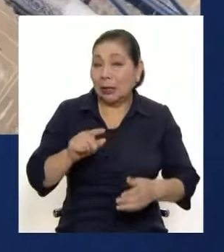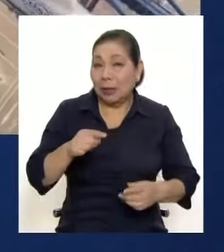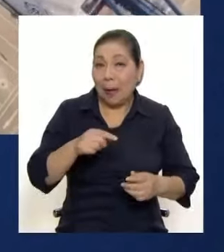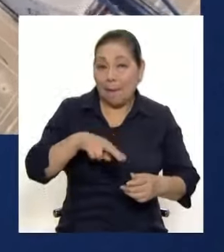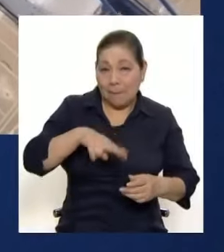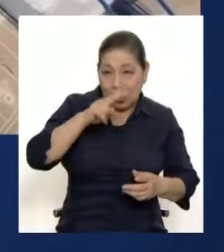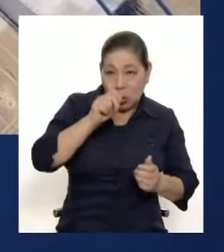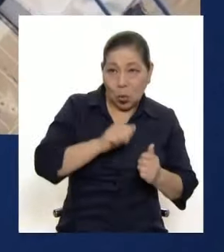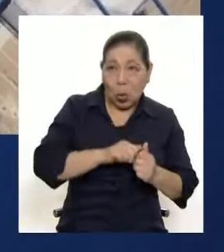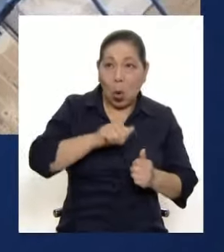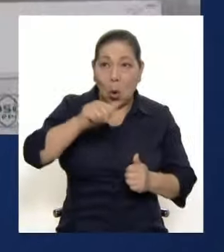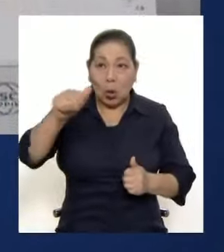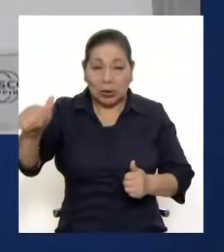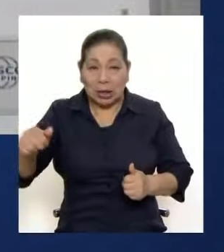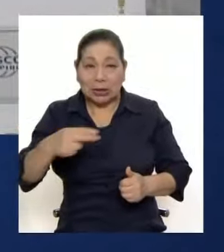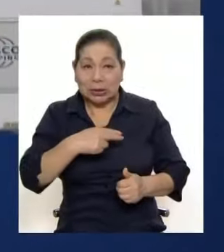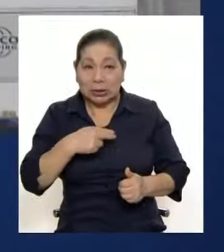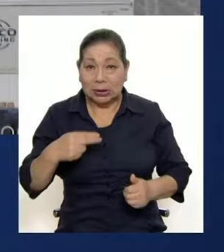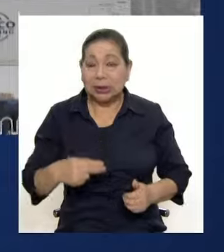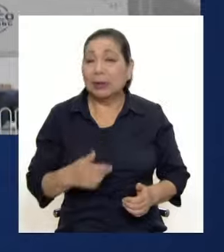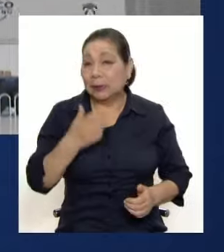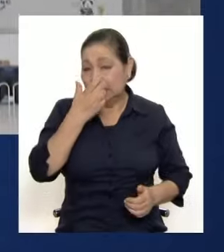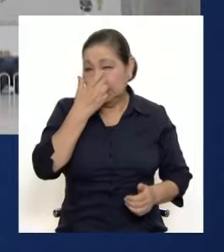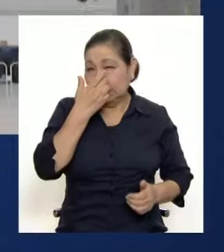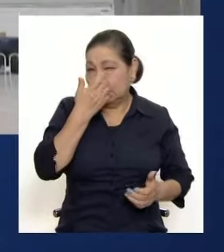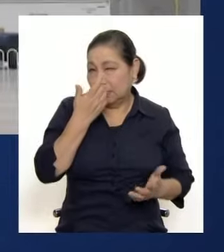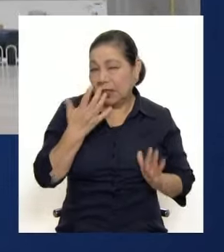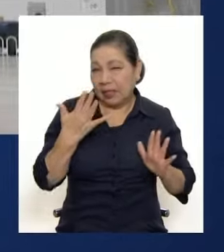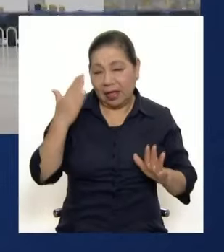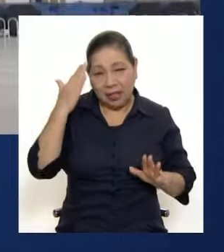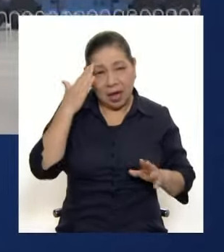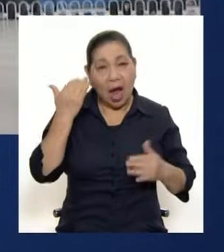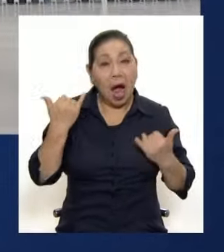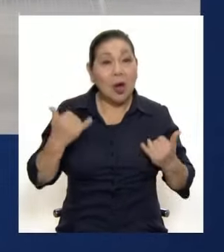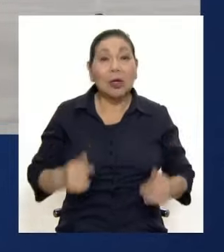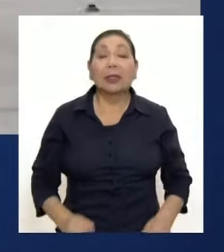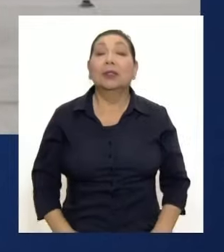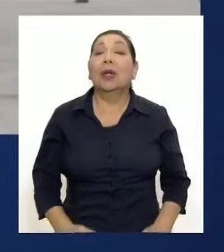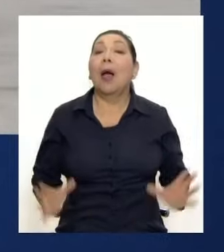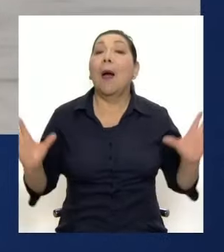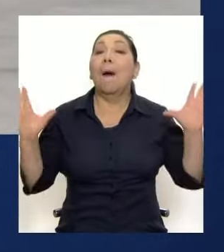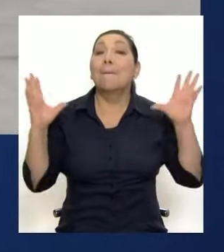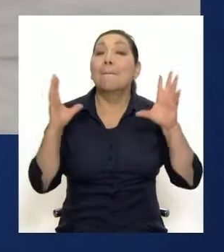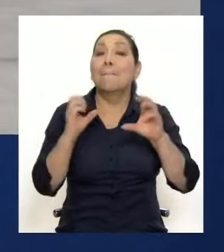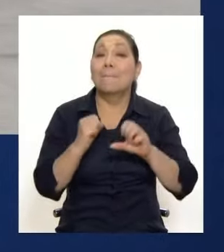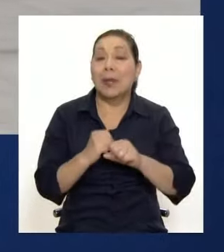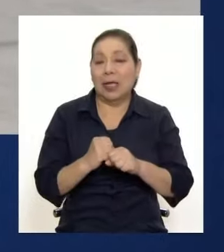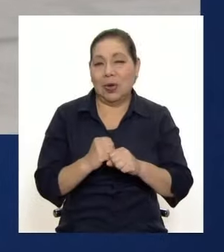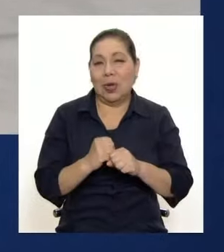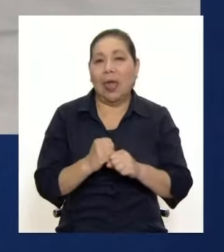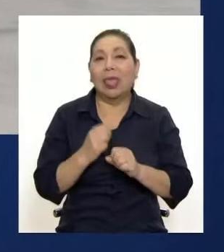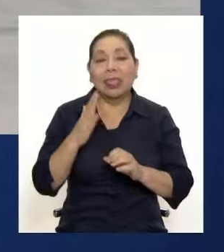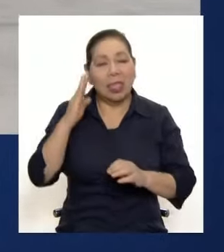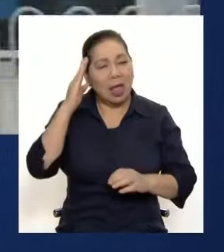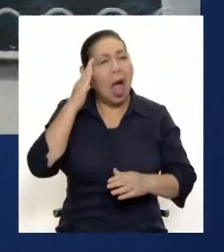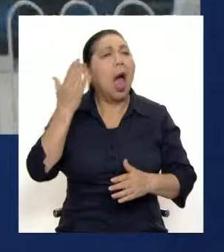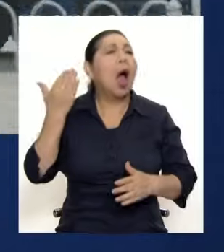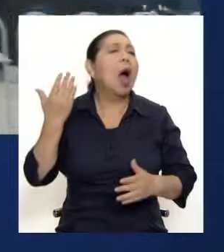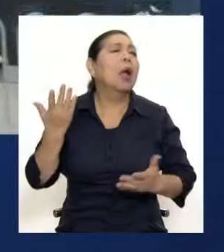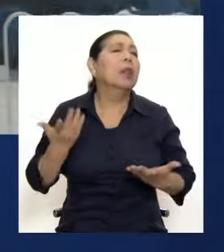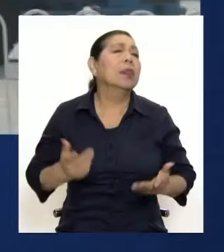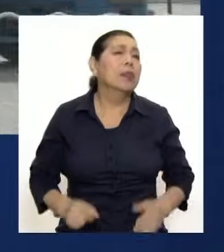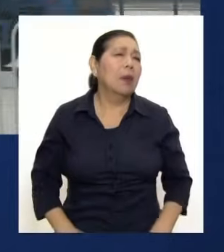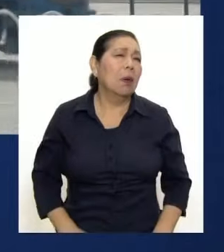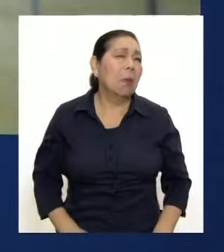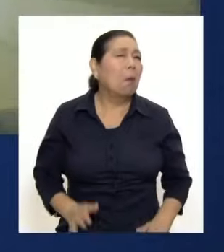o el gigante asiático en general estos países eh es de 10 días ahora o sea se reduce en 10 días Ah se reduce Y antes cuánto estábamos